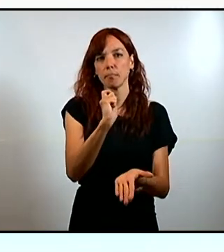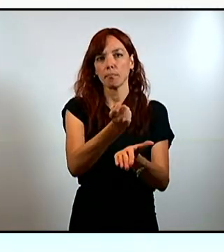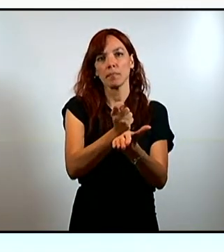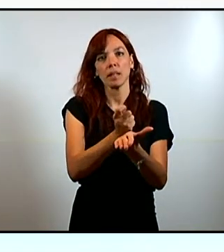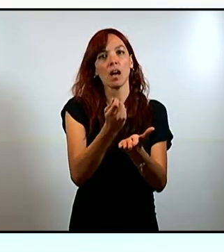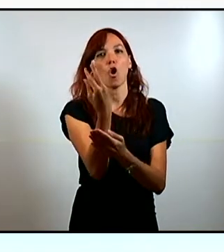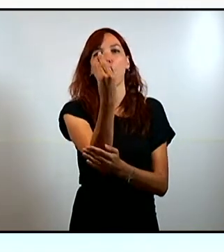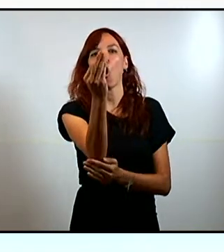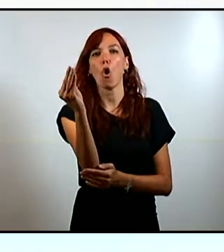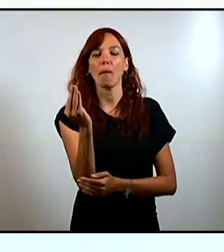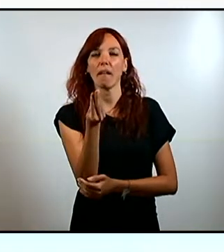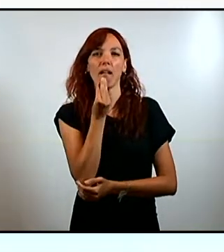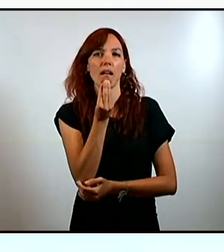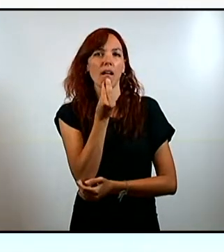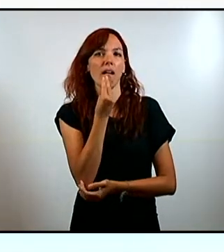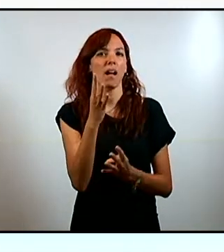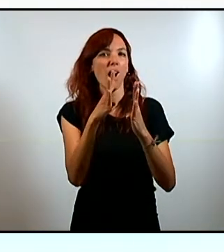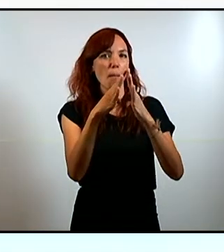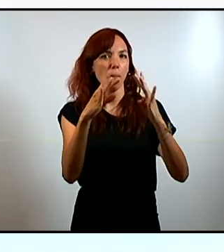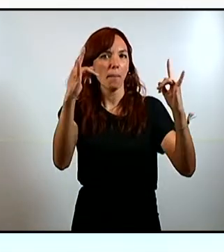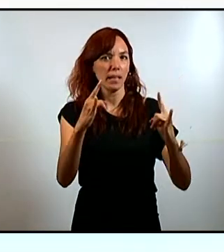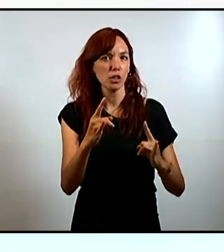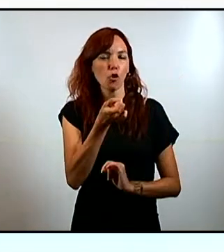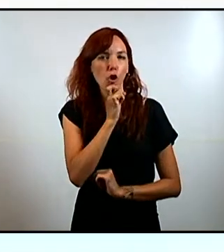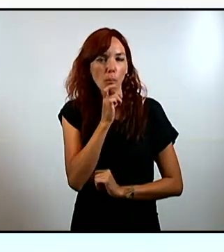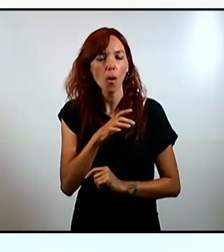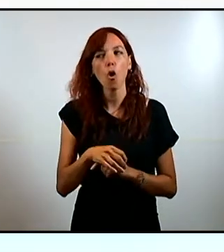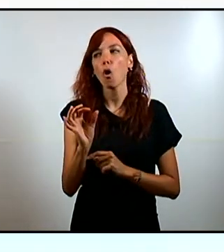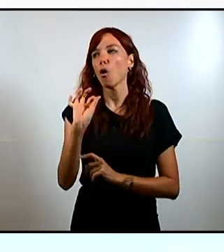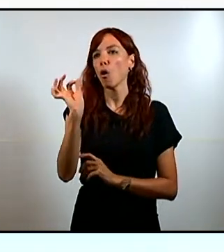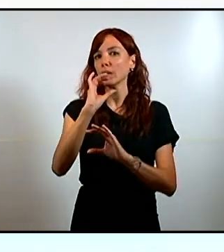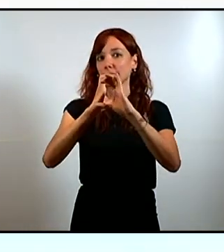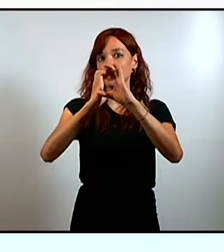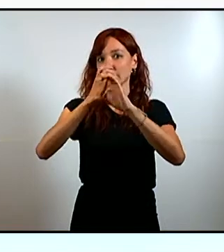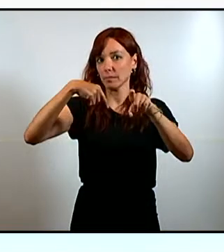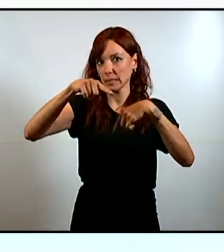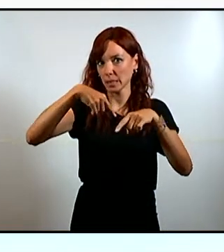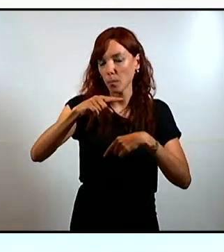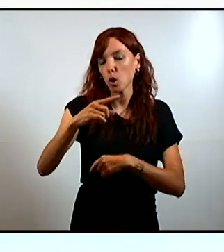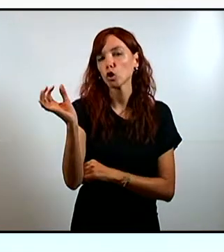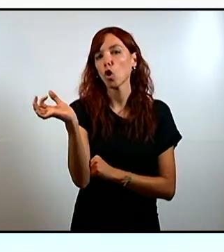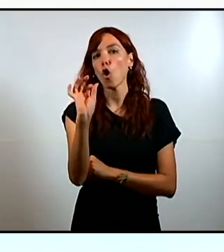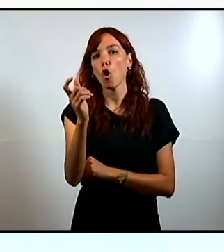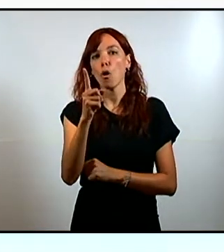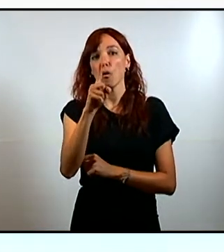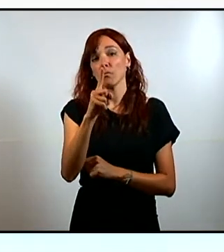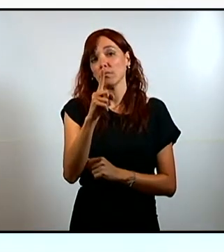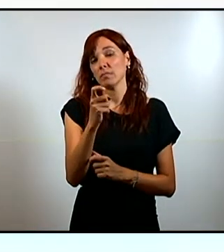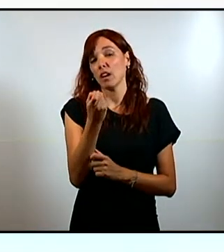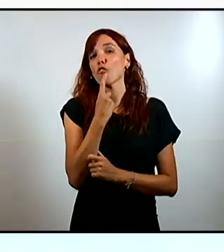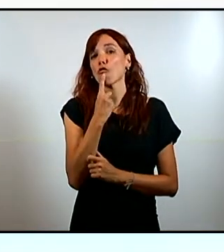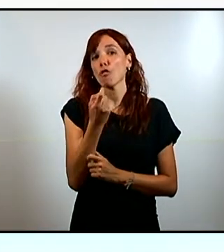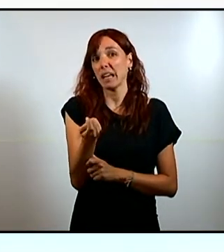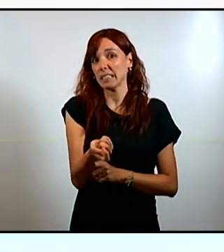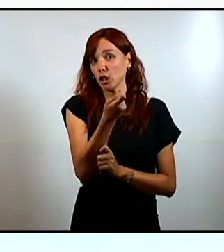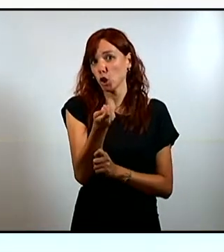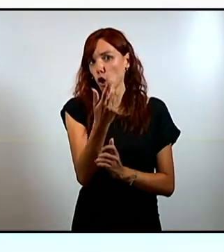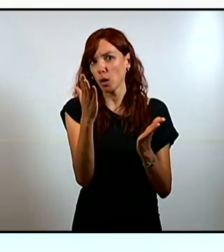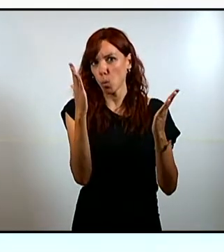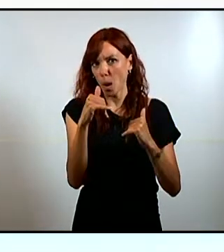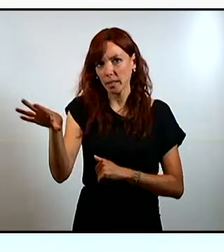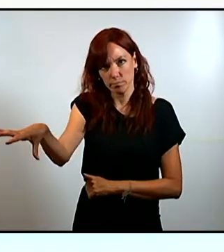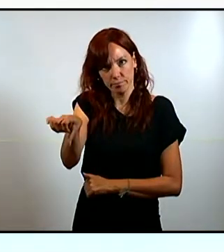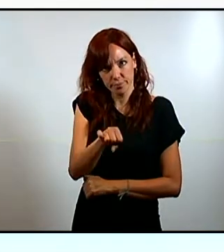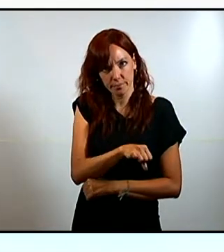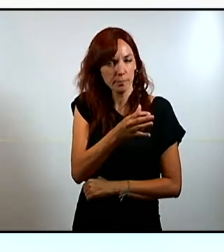teníamos en los campamentos, el transporte de los mismos, la existencia de extintores que no había, o incluso algunos que se